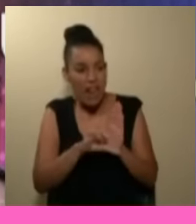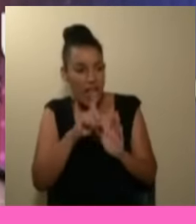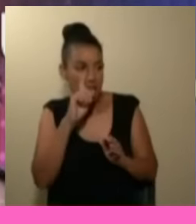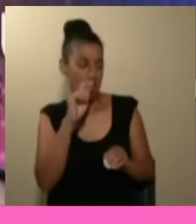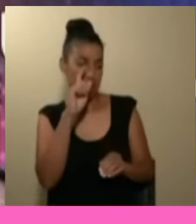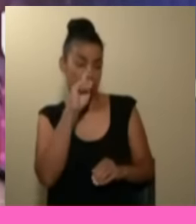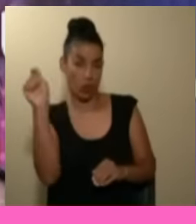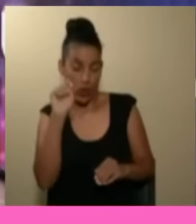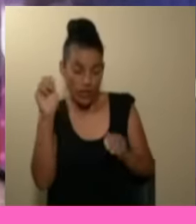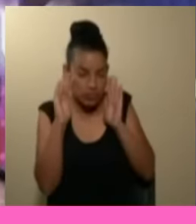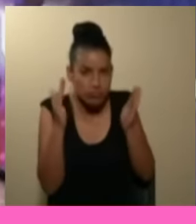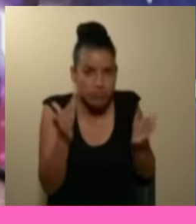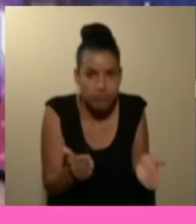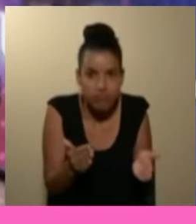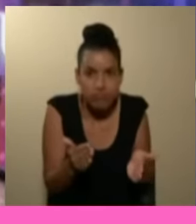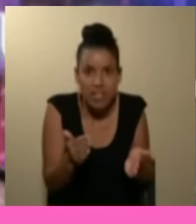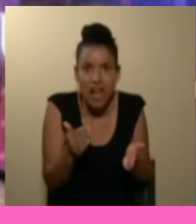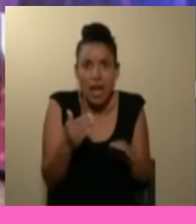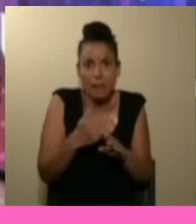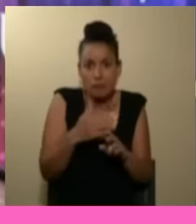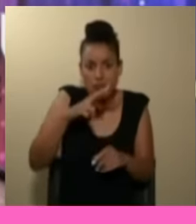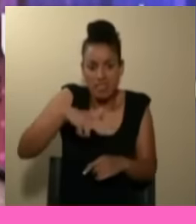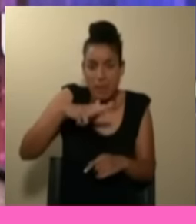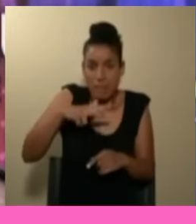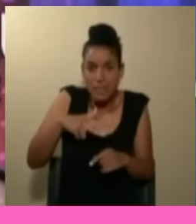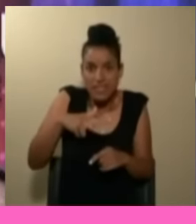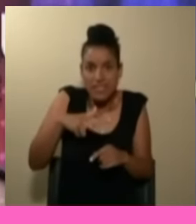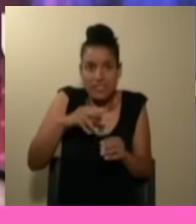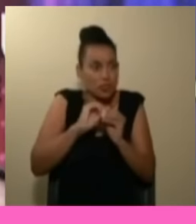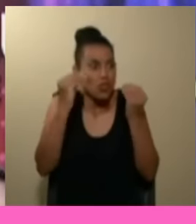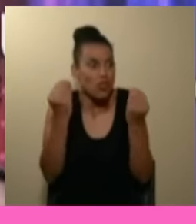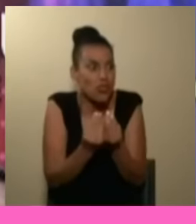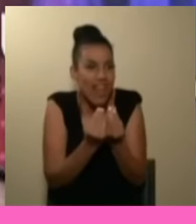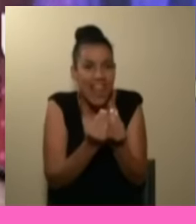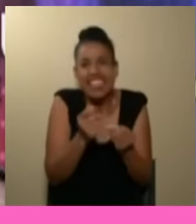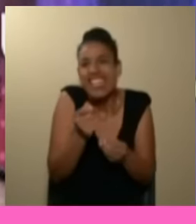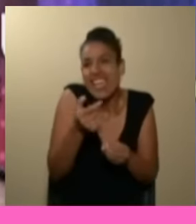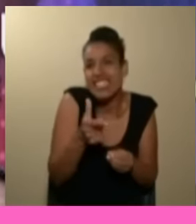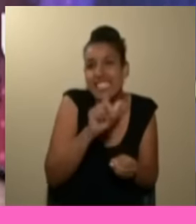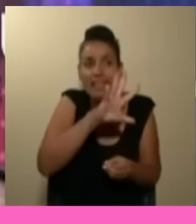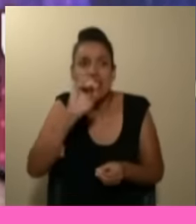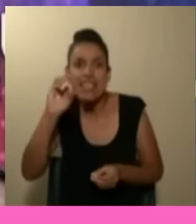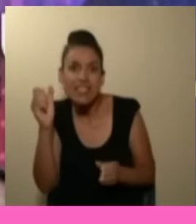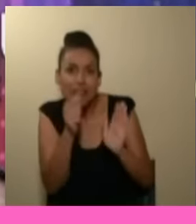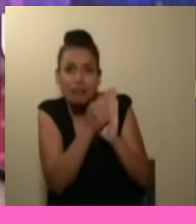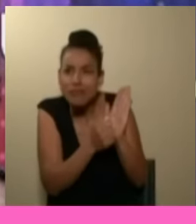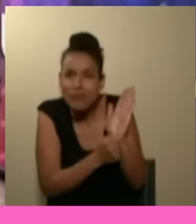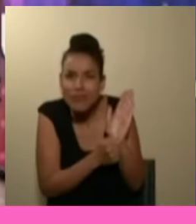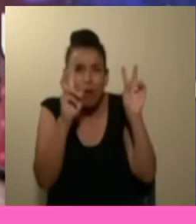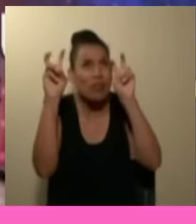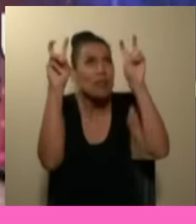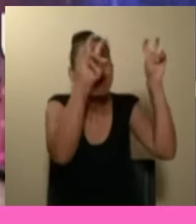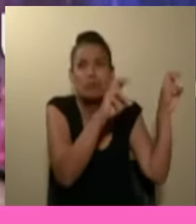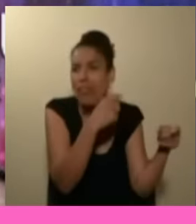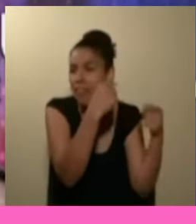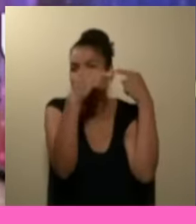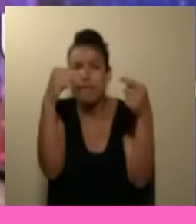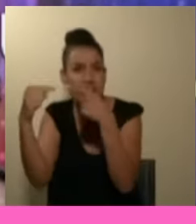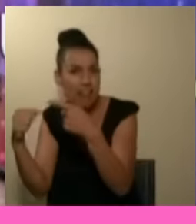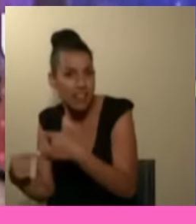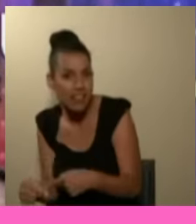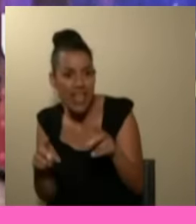donde se trata en menos de 3 meses casi 500 artículos sobre temas tan diversos pero a su vez tan importantes en